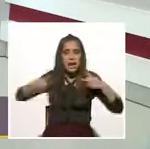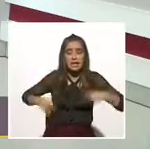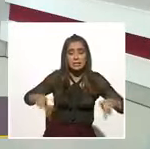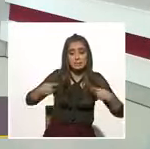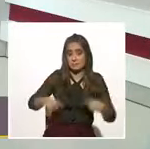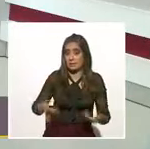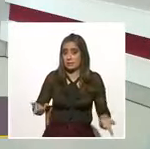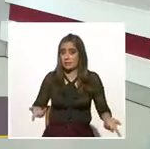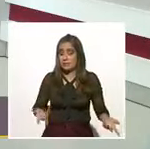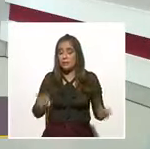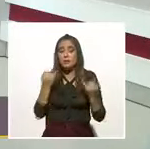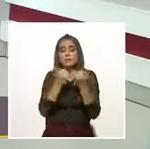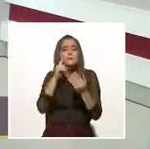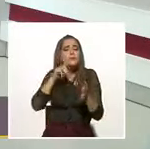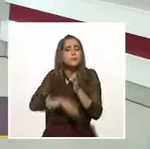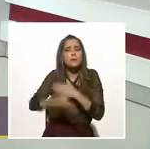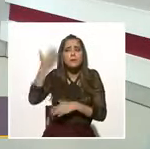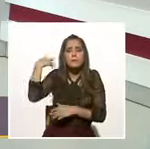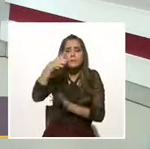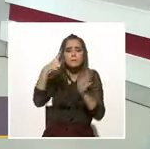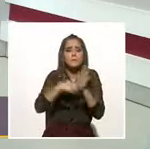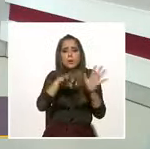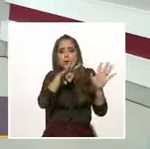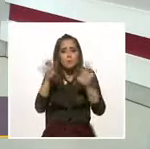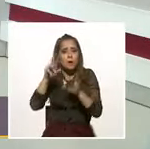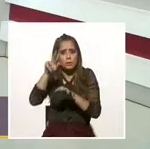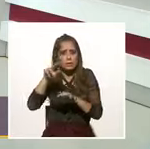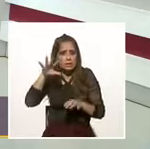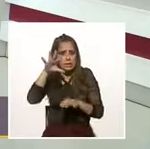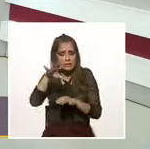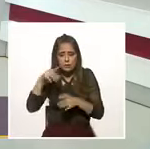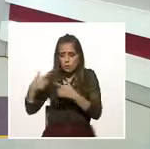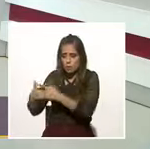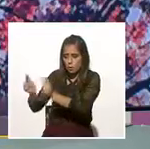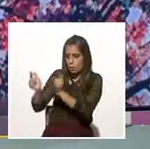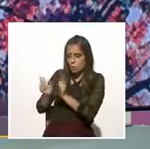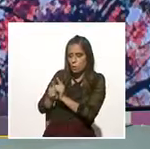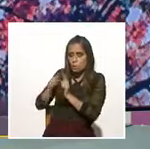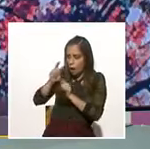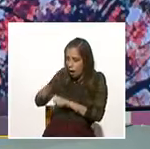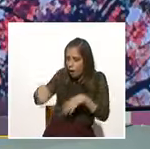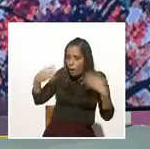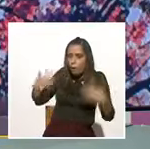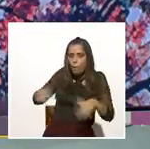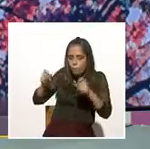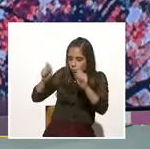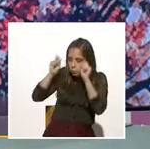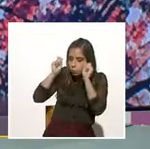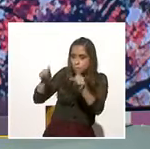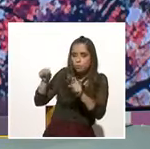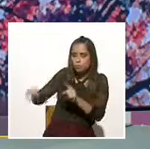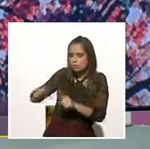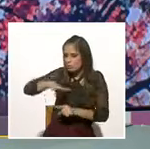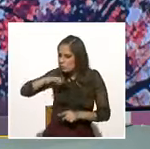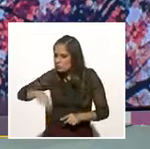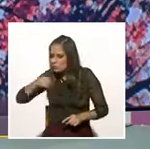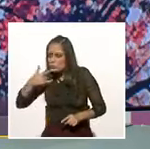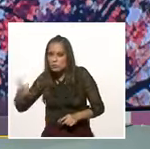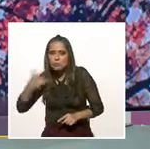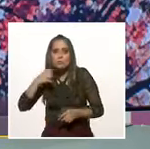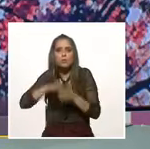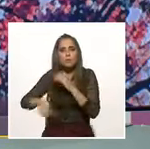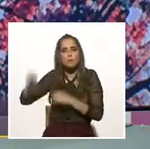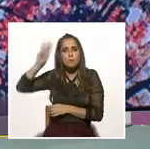recordemos que en el 85, un grupo que nos dio un ejemplo admirable de resiliencia fueron los Boy